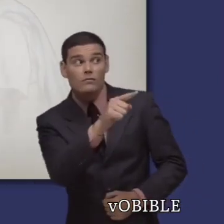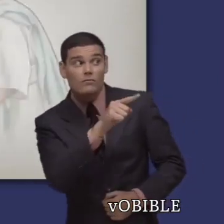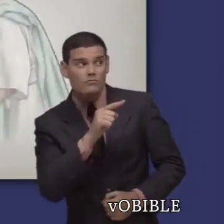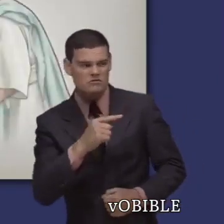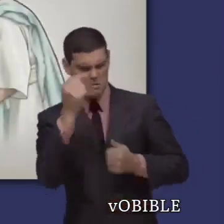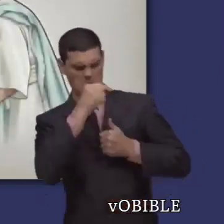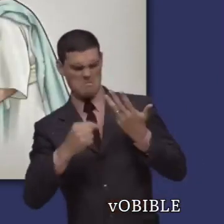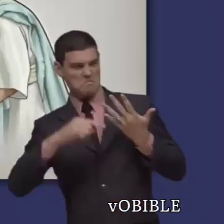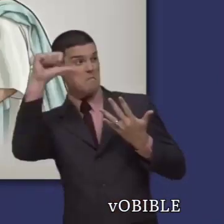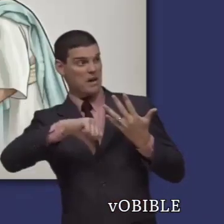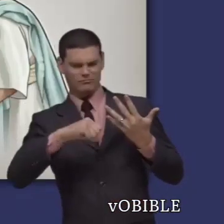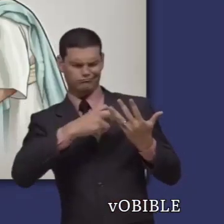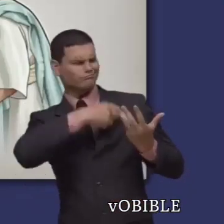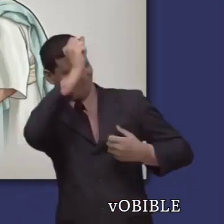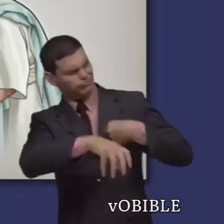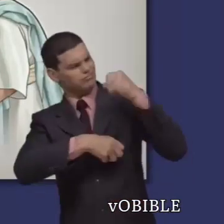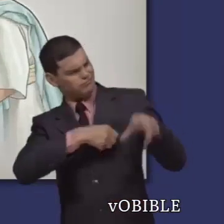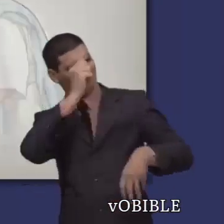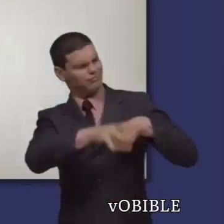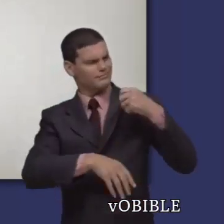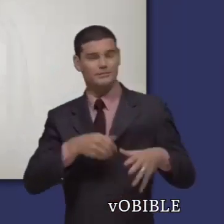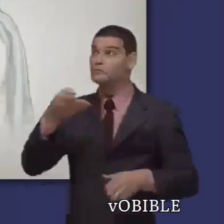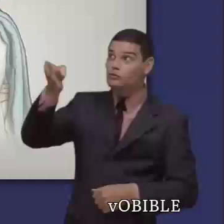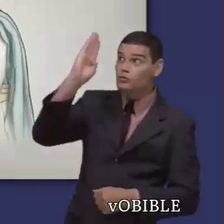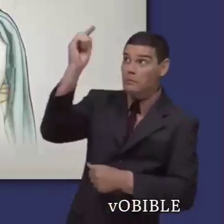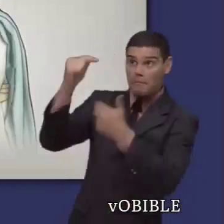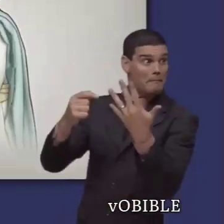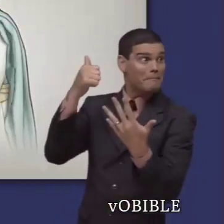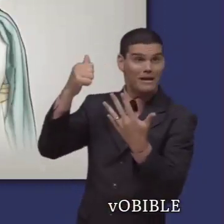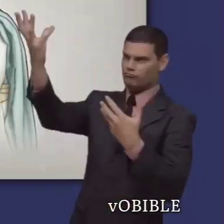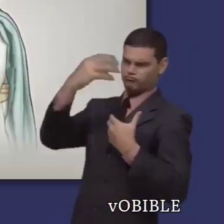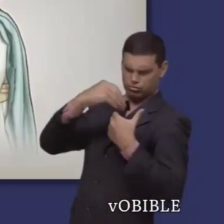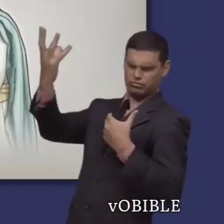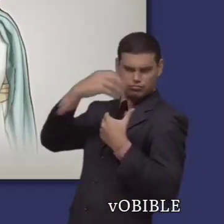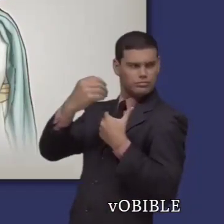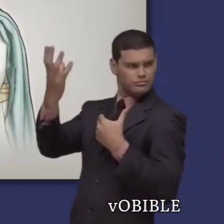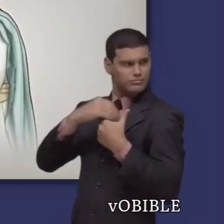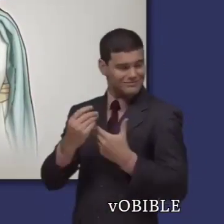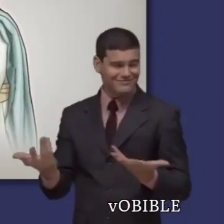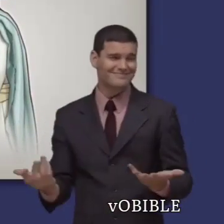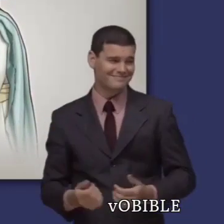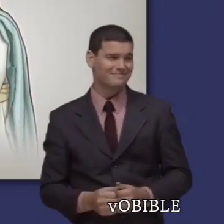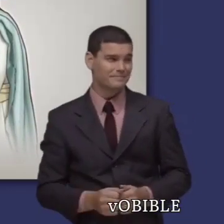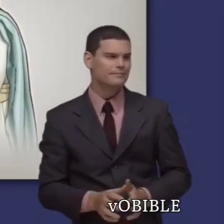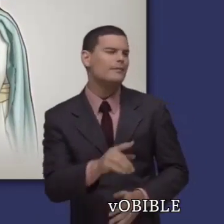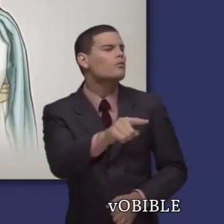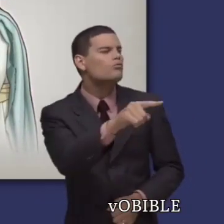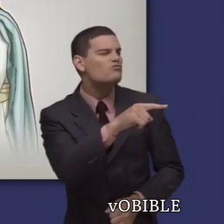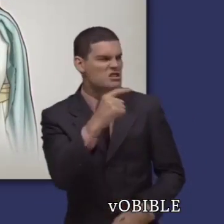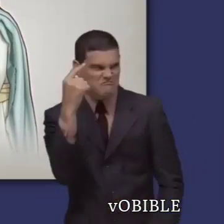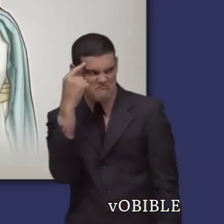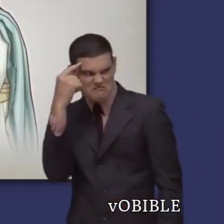También pide a los colosenses que se quiten la vieja personalidad, se vistan con la nueva y sigan perdonándose